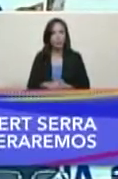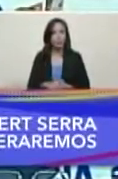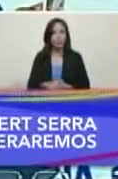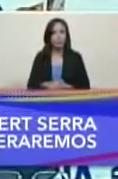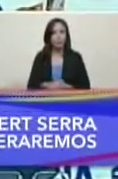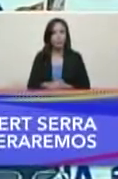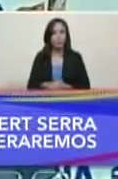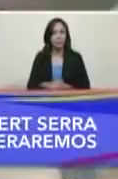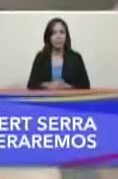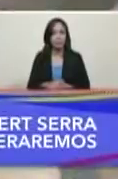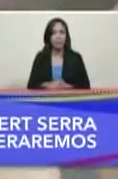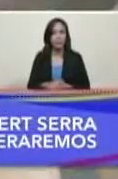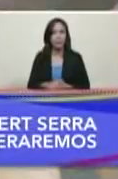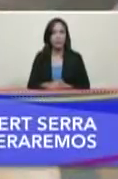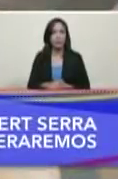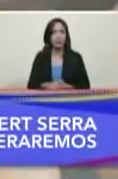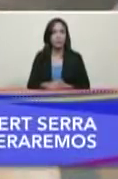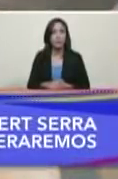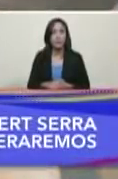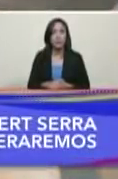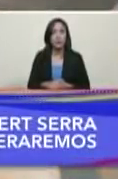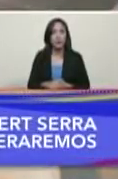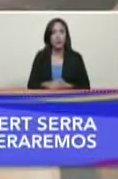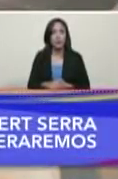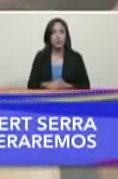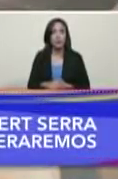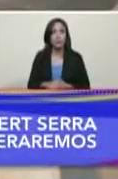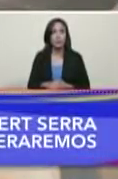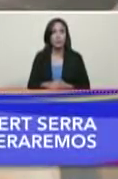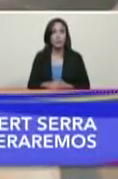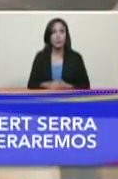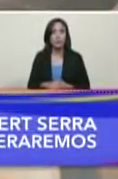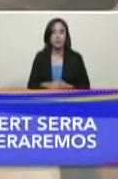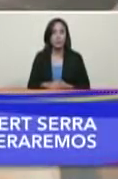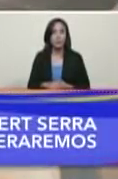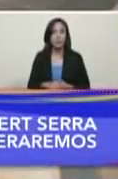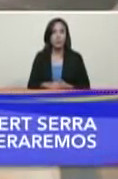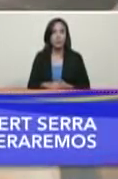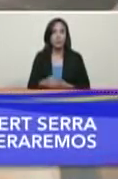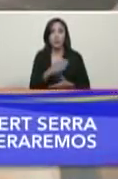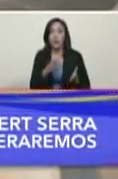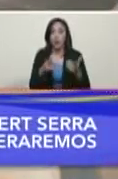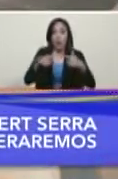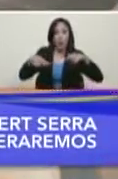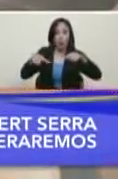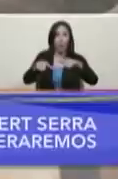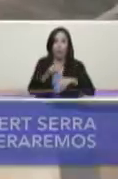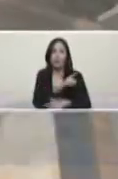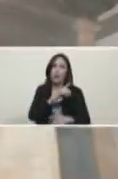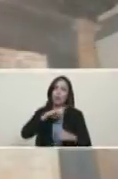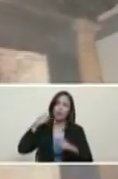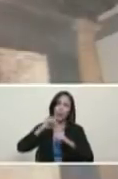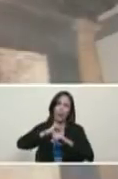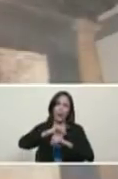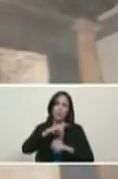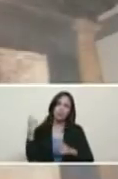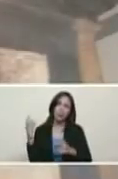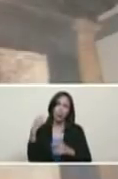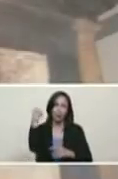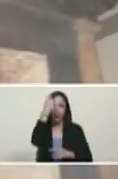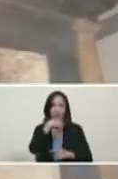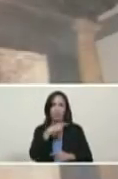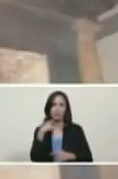El lugar donde José Félix Riva fue traído, sus restos, su cabeza cortada por el Imperio